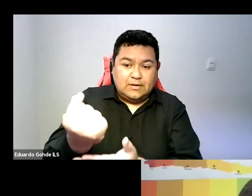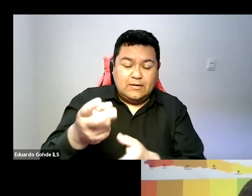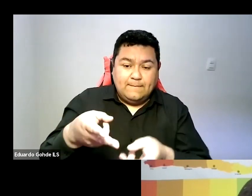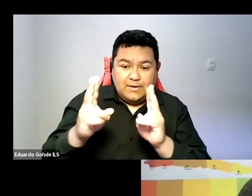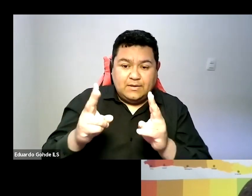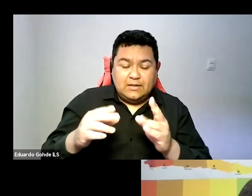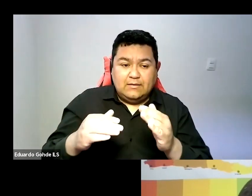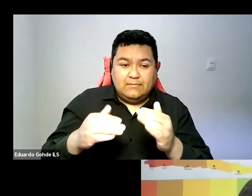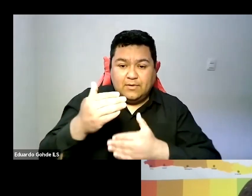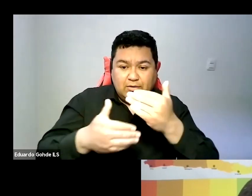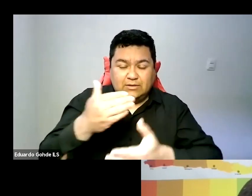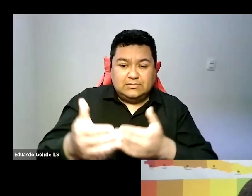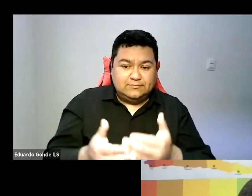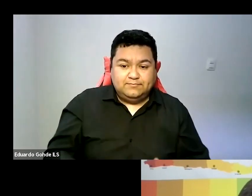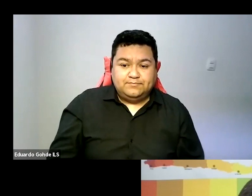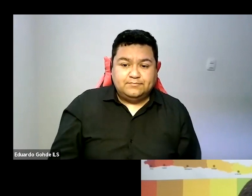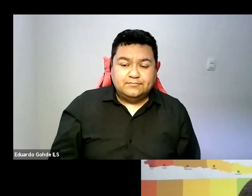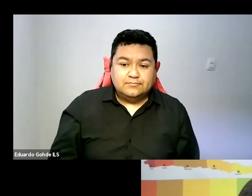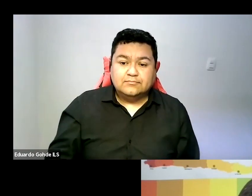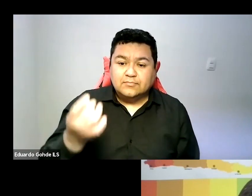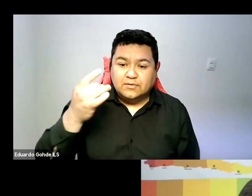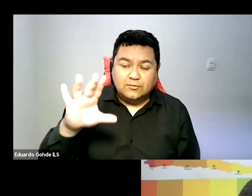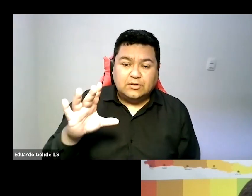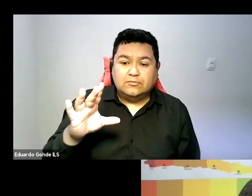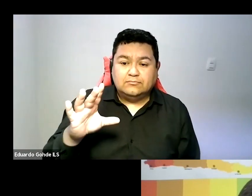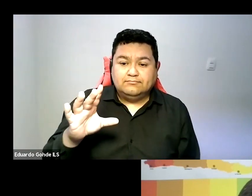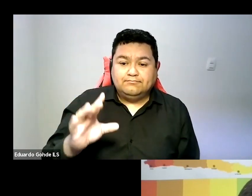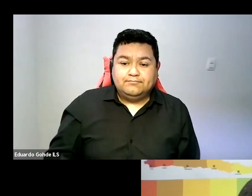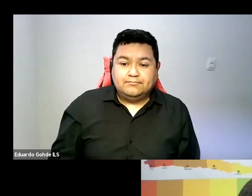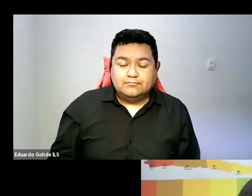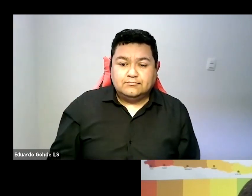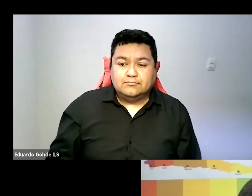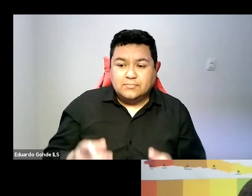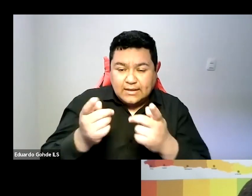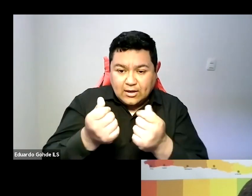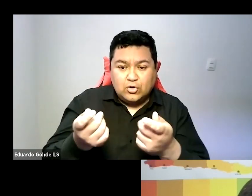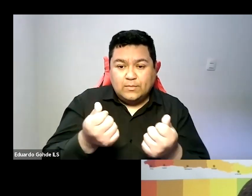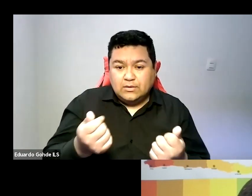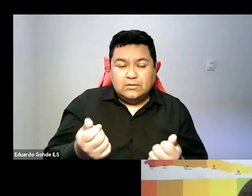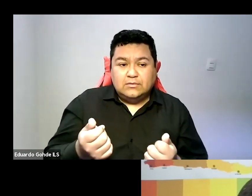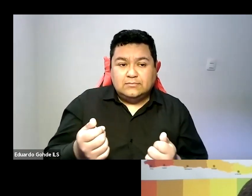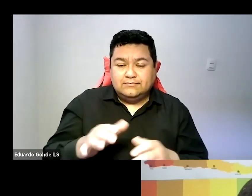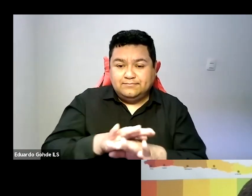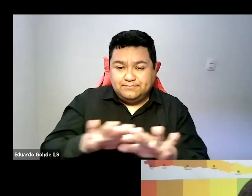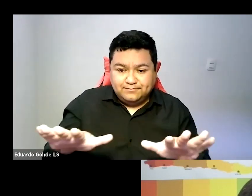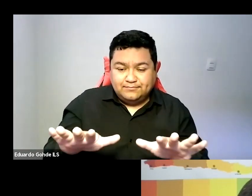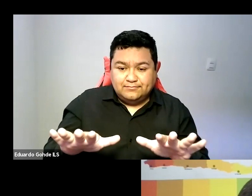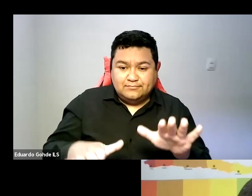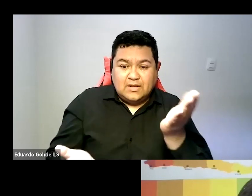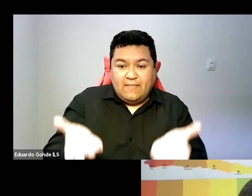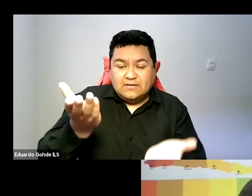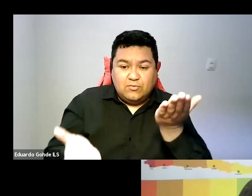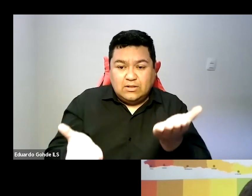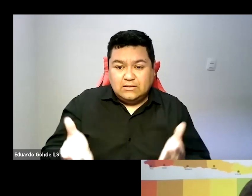progresar, pero no es el único. ¿Sí? El progreso es un progreso económico, un proceso de eliminar las desigualdades, un